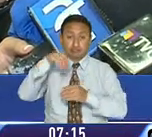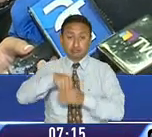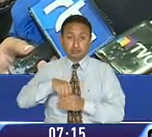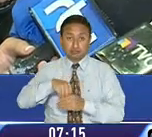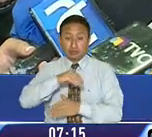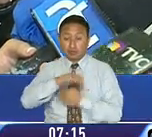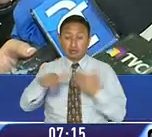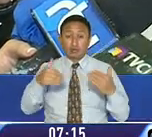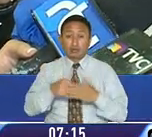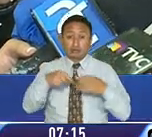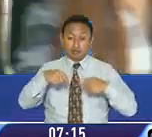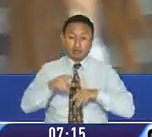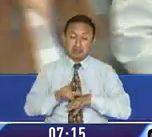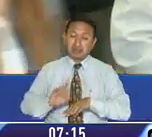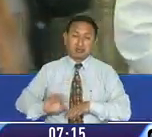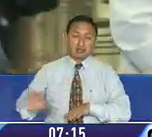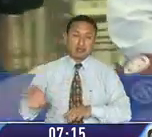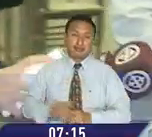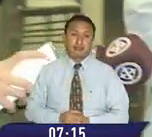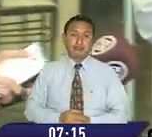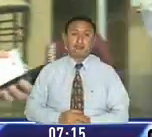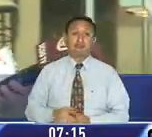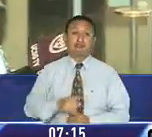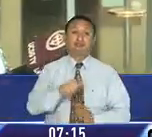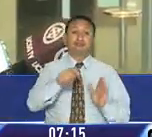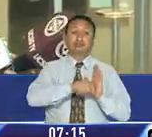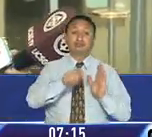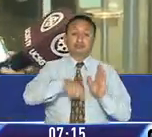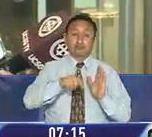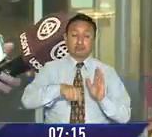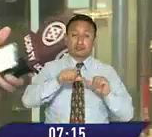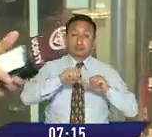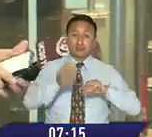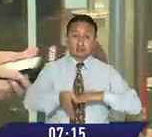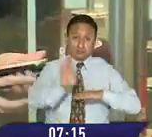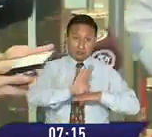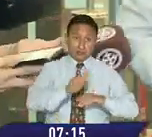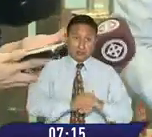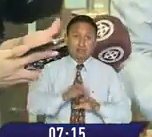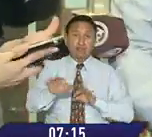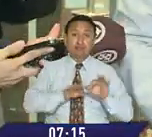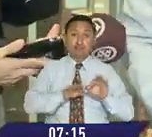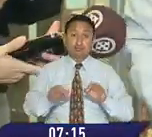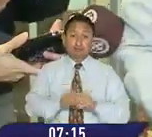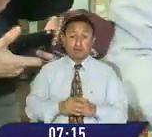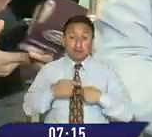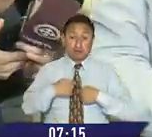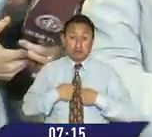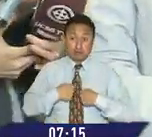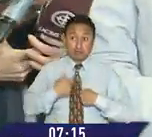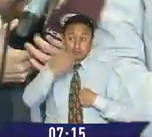todo esto quede sin efecto. El procurador jurídico de la Asamblea Nacional indicó que no le sorprende la